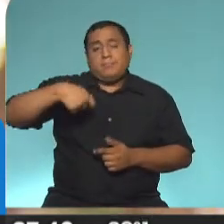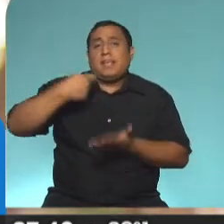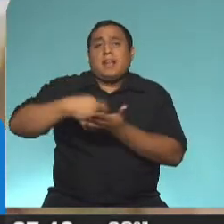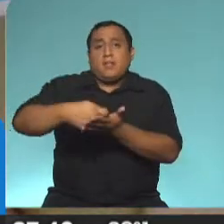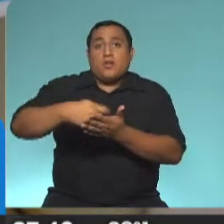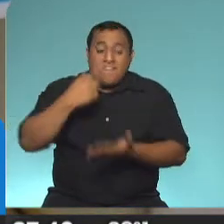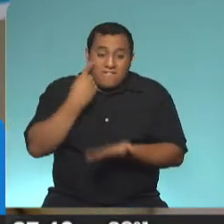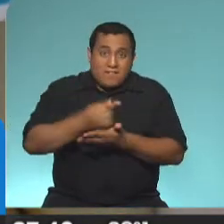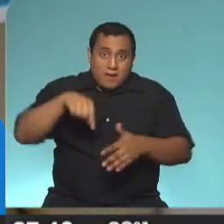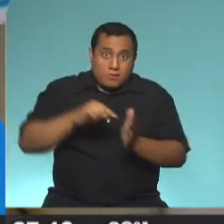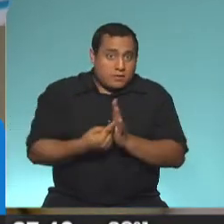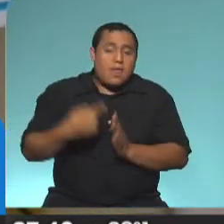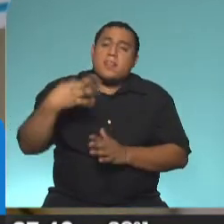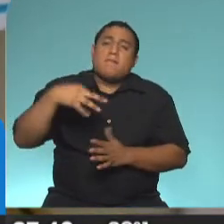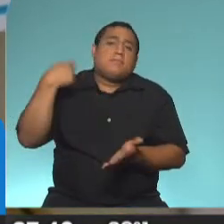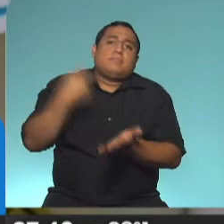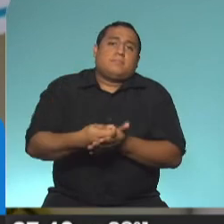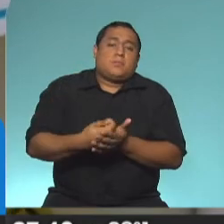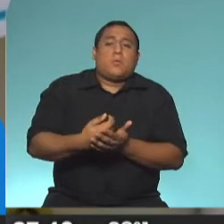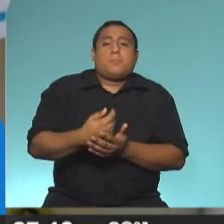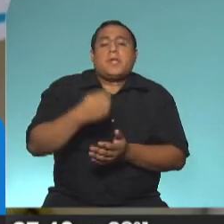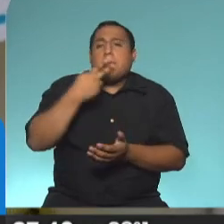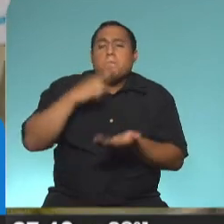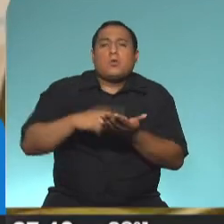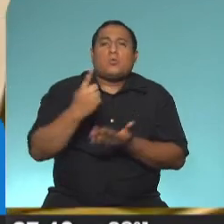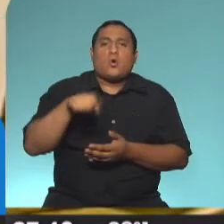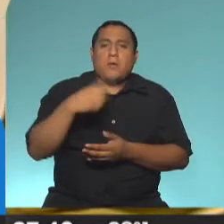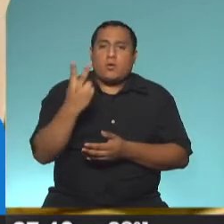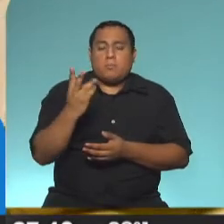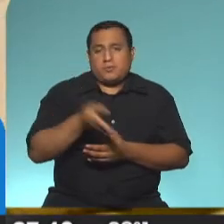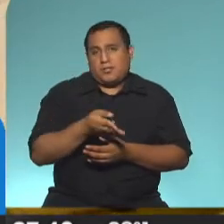ciudad de Buenos Aires van a tener que pagar este impuesto del 1,2% sobre el resumen de la tarjeta.